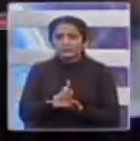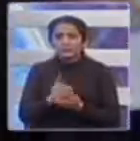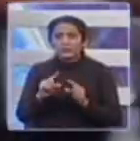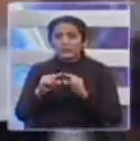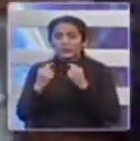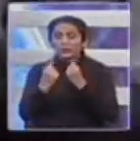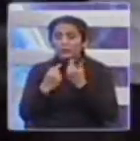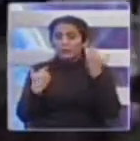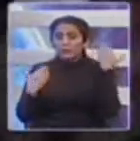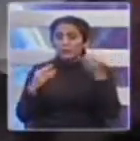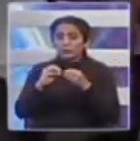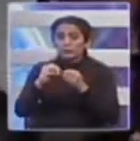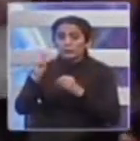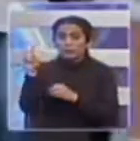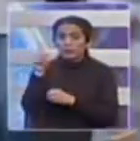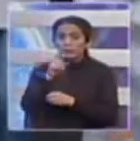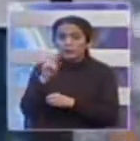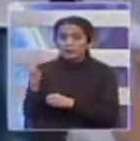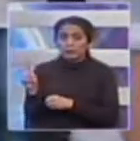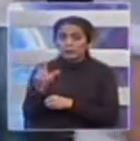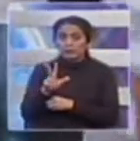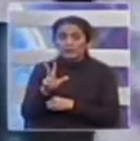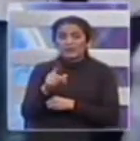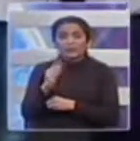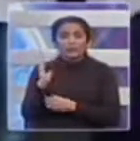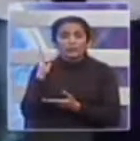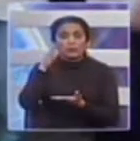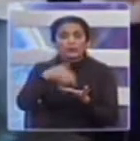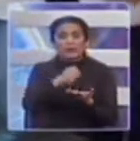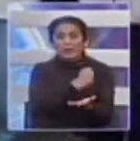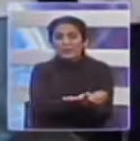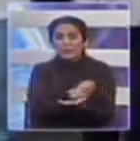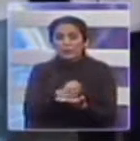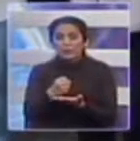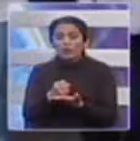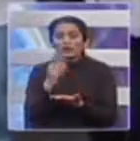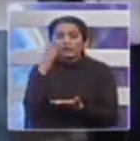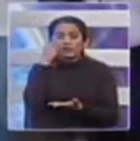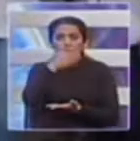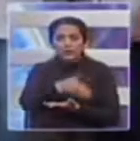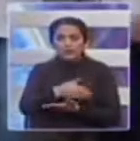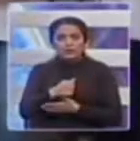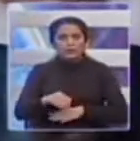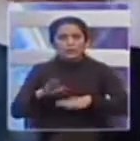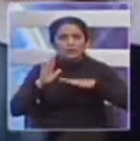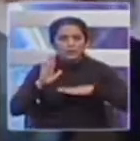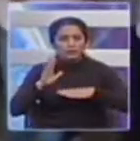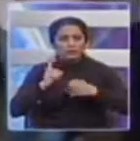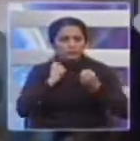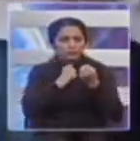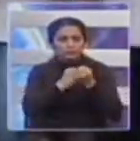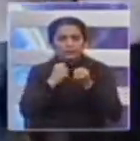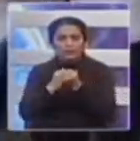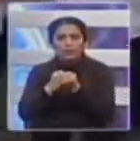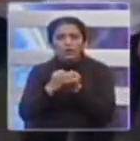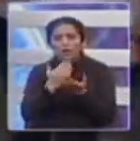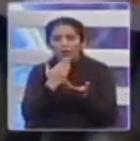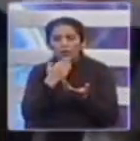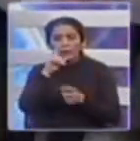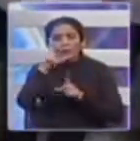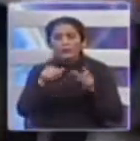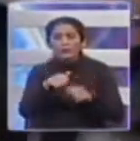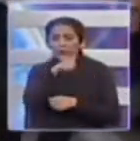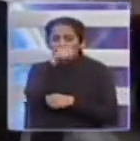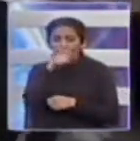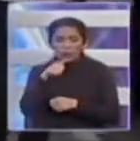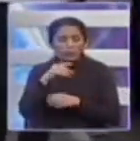23 estuvo en Pascuales promoviendo la candidatura de Guillermo Lazo, donde comprometieron su trabajo para luchar contra el consumo de drogas y la